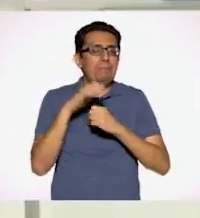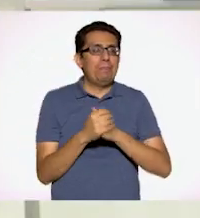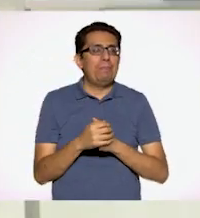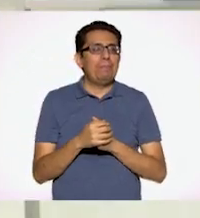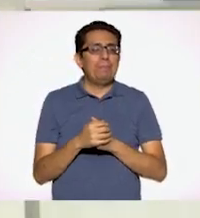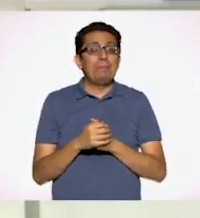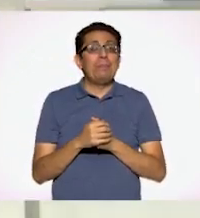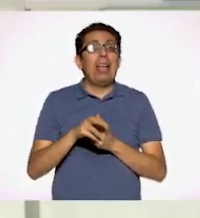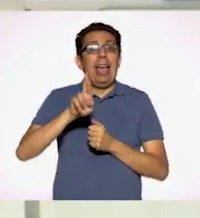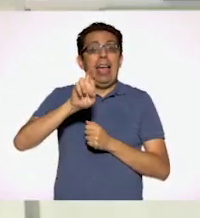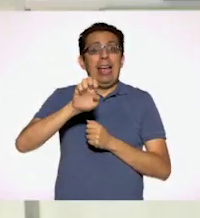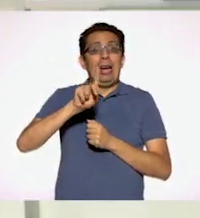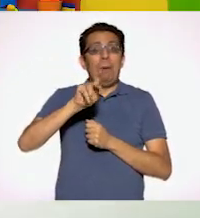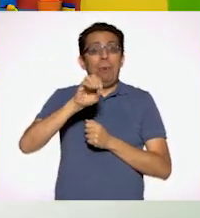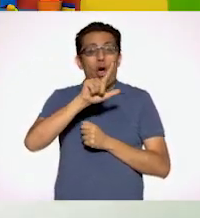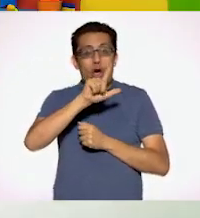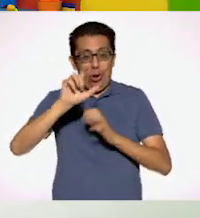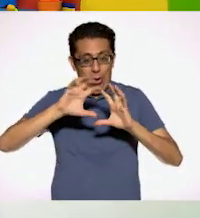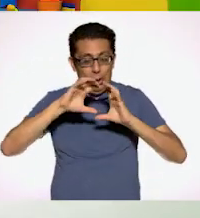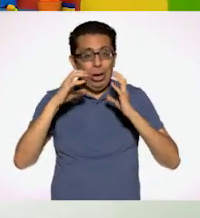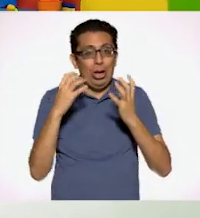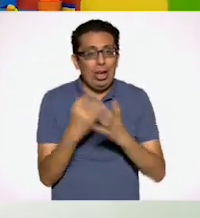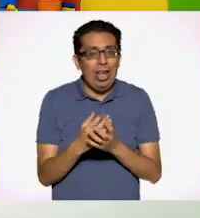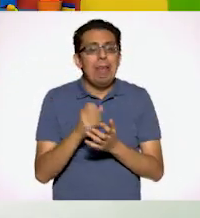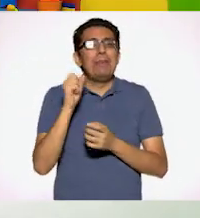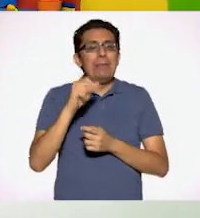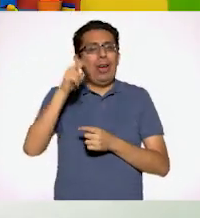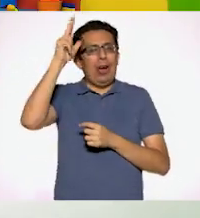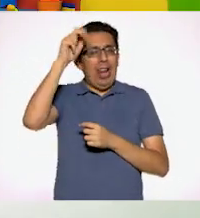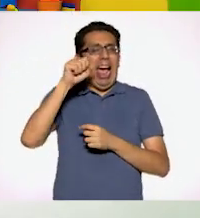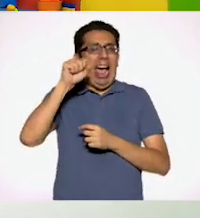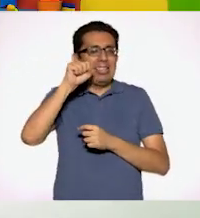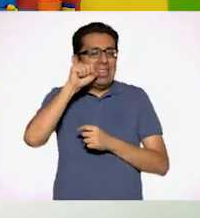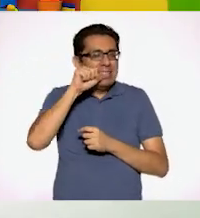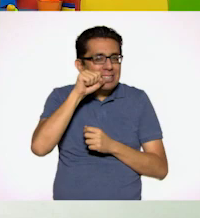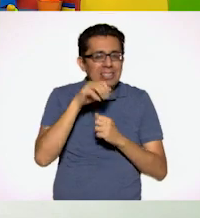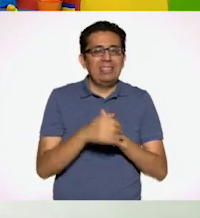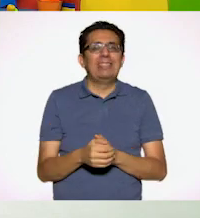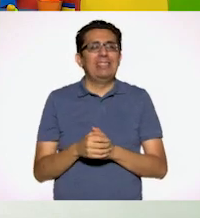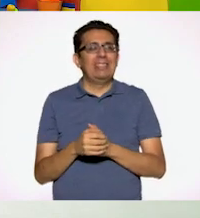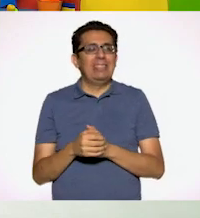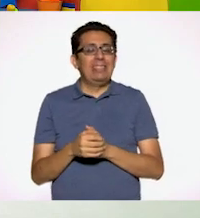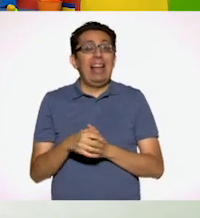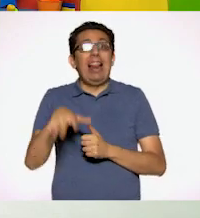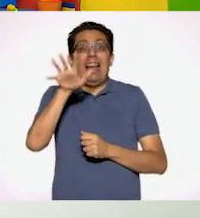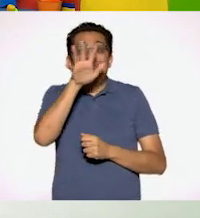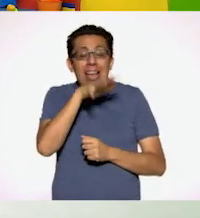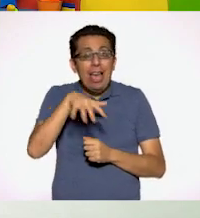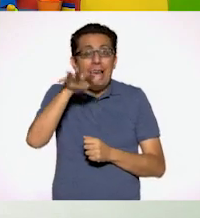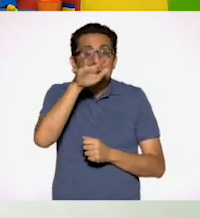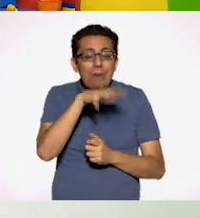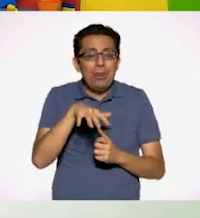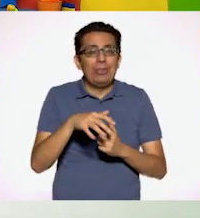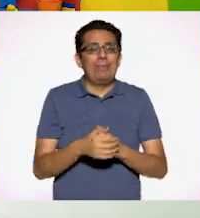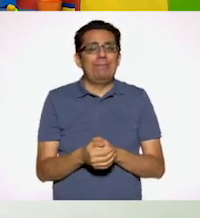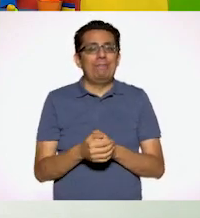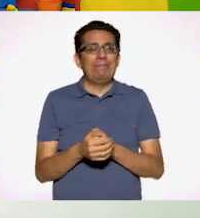el repollo, la zanahoria, la